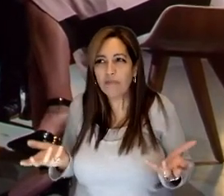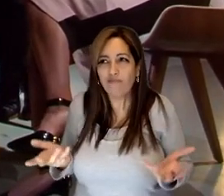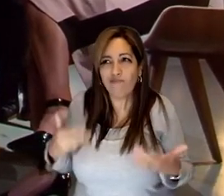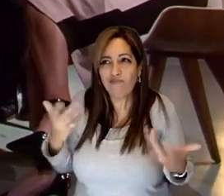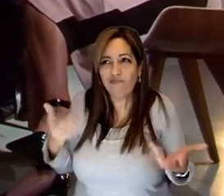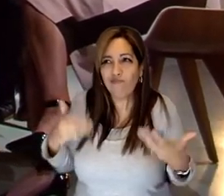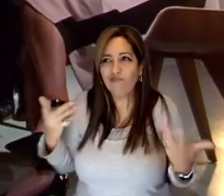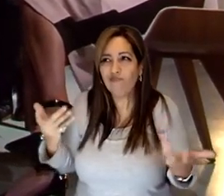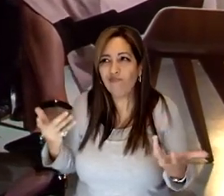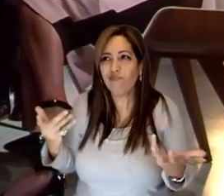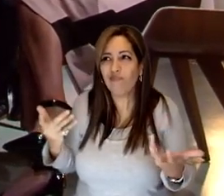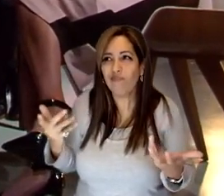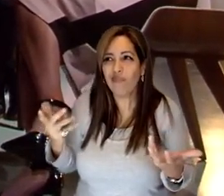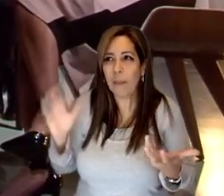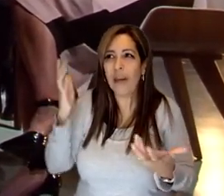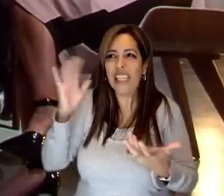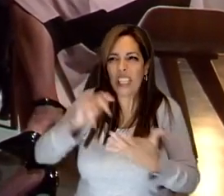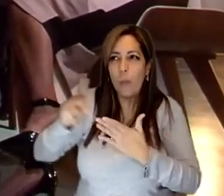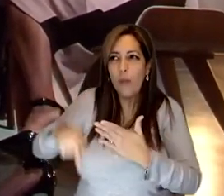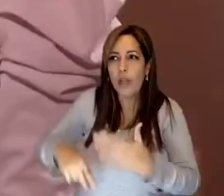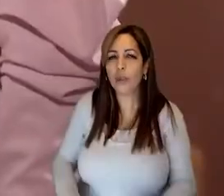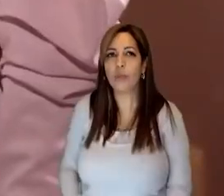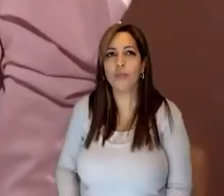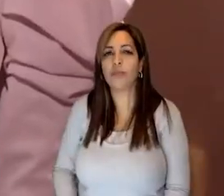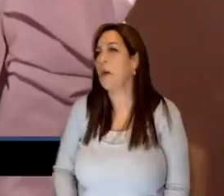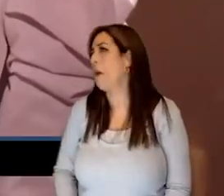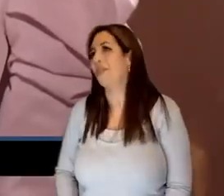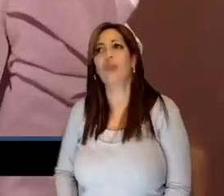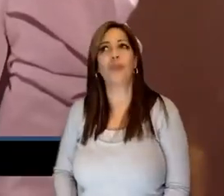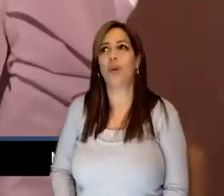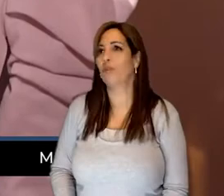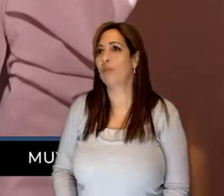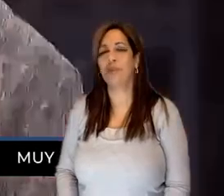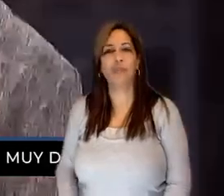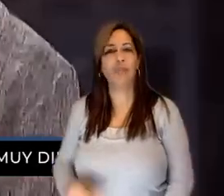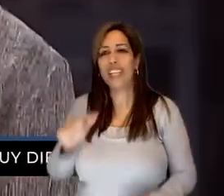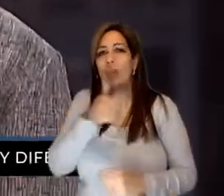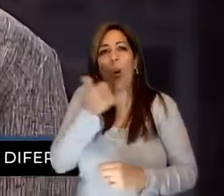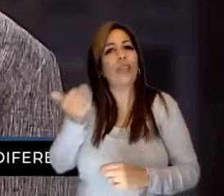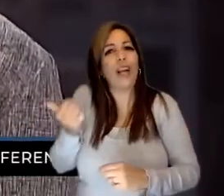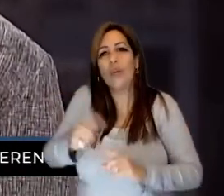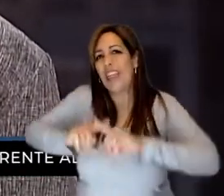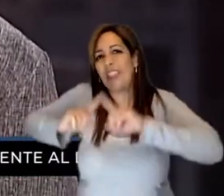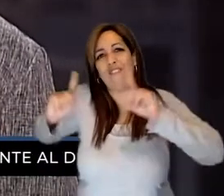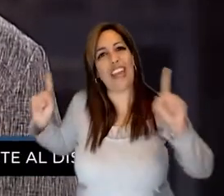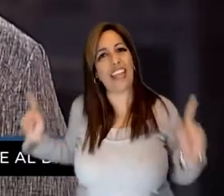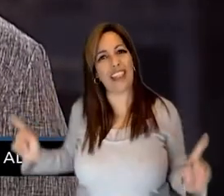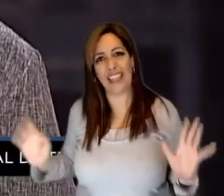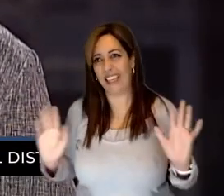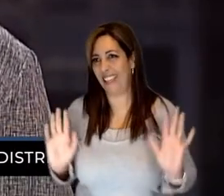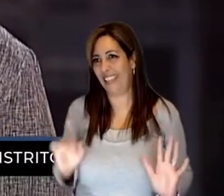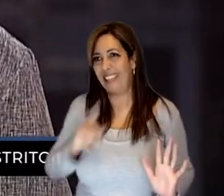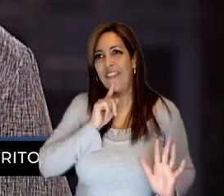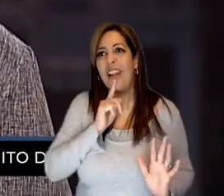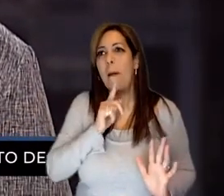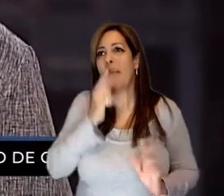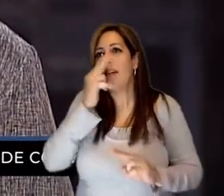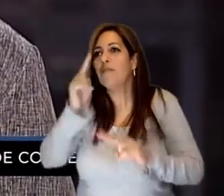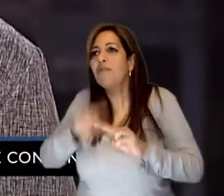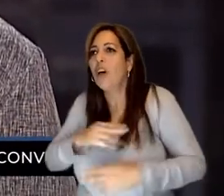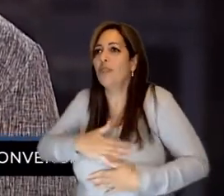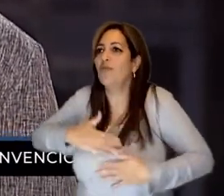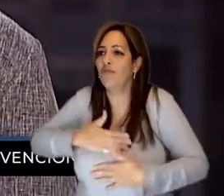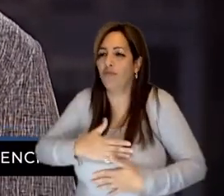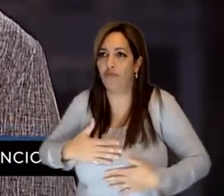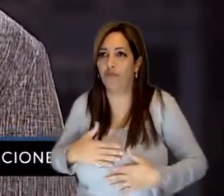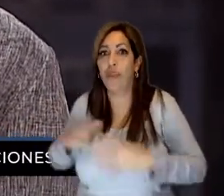recrear similar a ese proyecto que ya tienes? Fíjate, ¿no? Es una alternativa completamente distinta que le añade a la oferta de entretenimiento